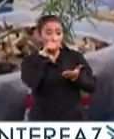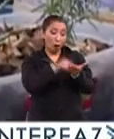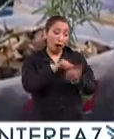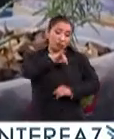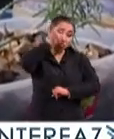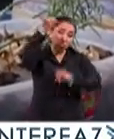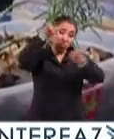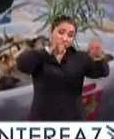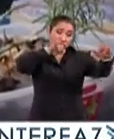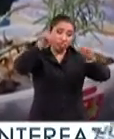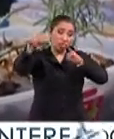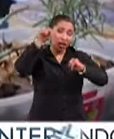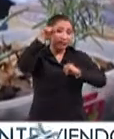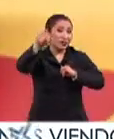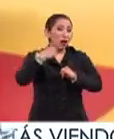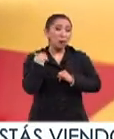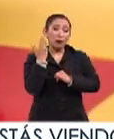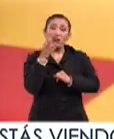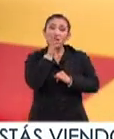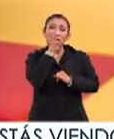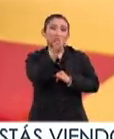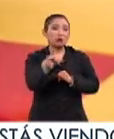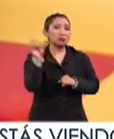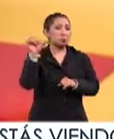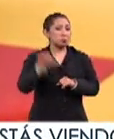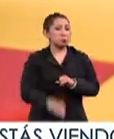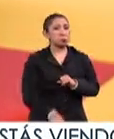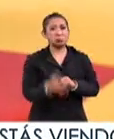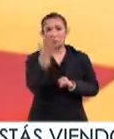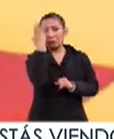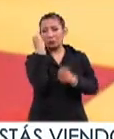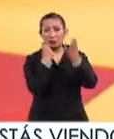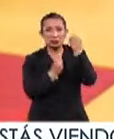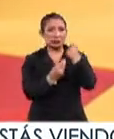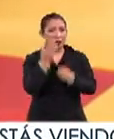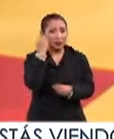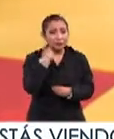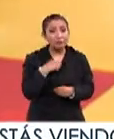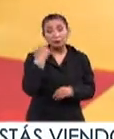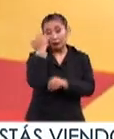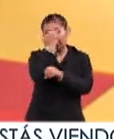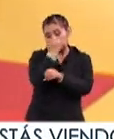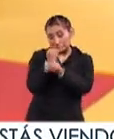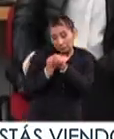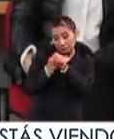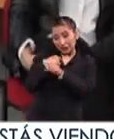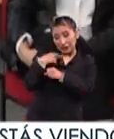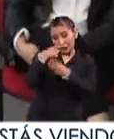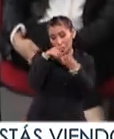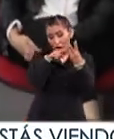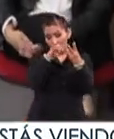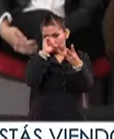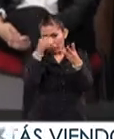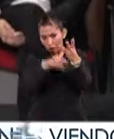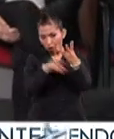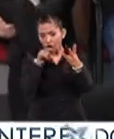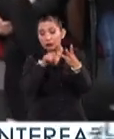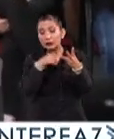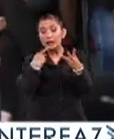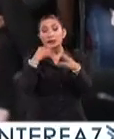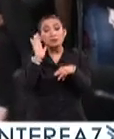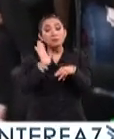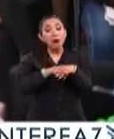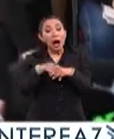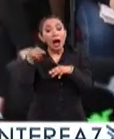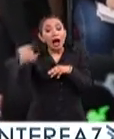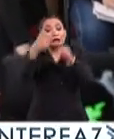alta marginación presentan resultados no idóneos en los aprendizajes. El estudio presenta que un tercer elemento se refiere a